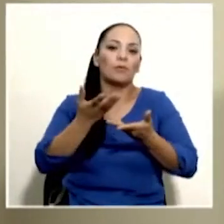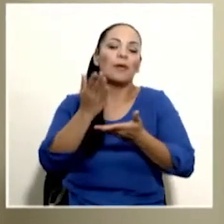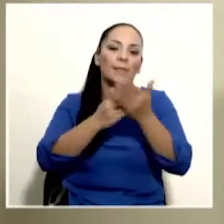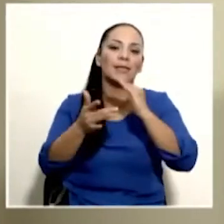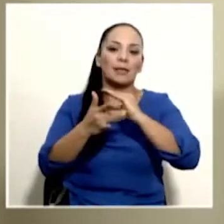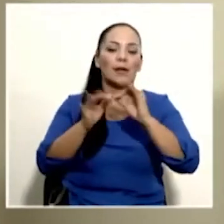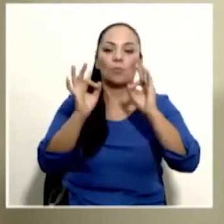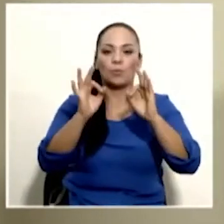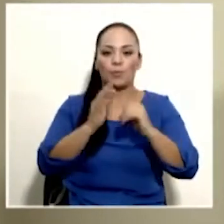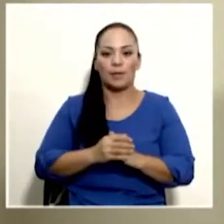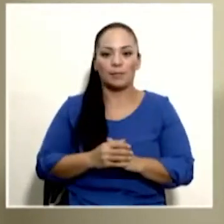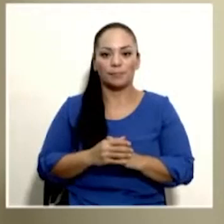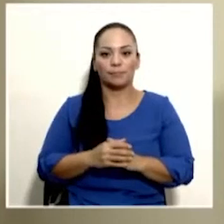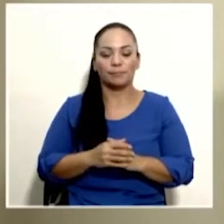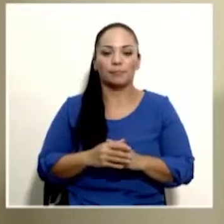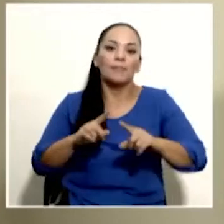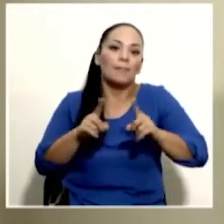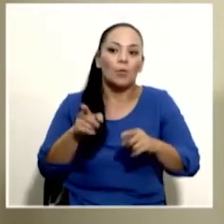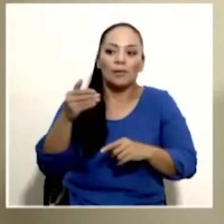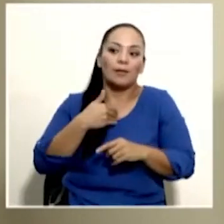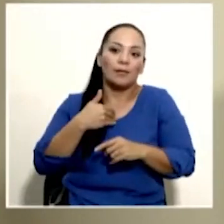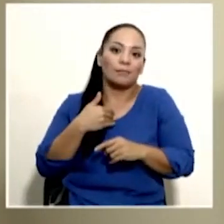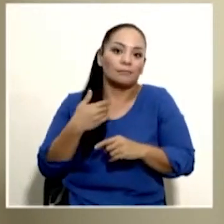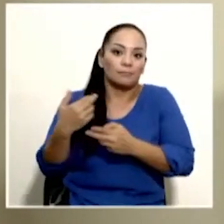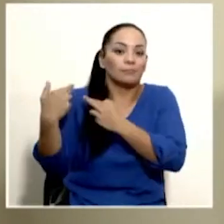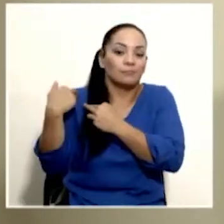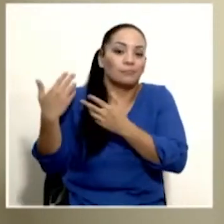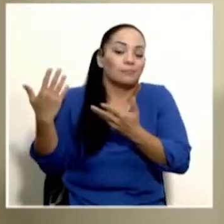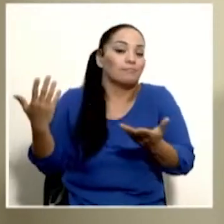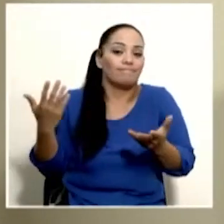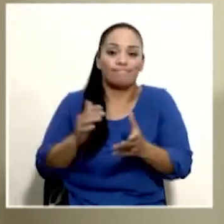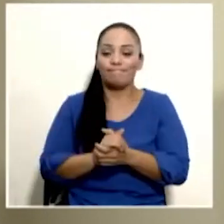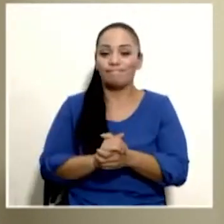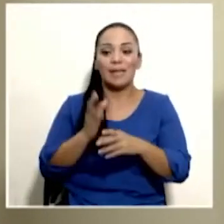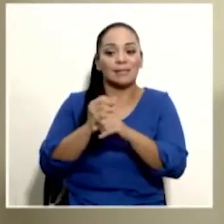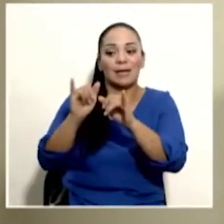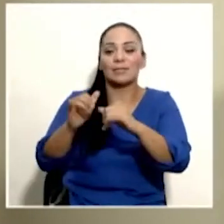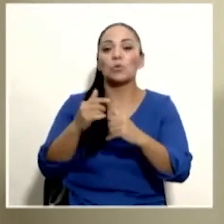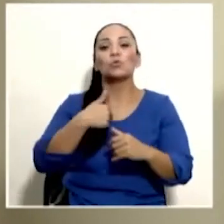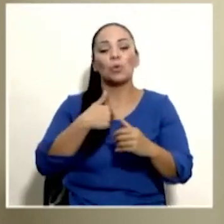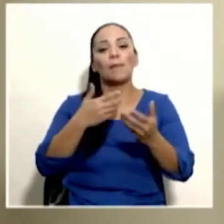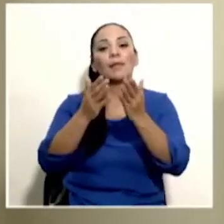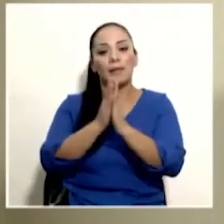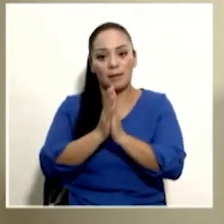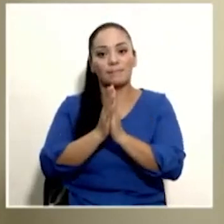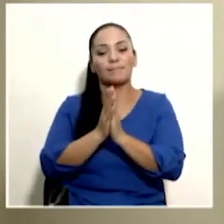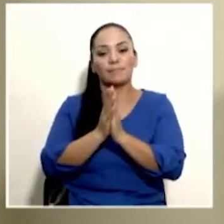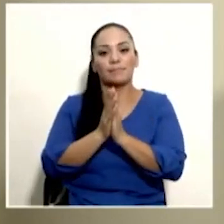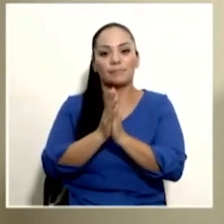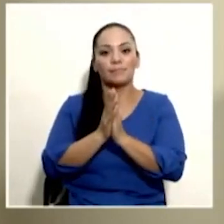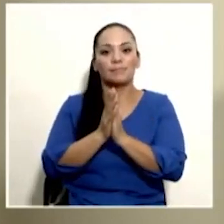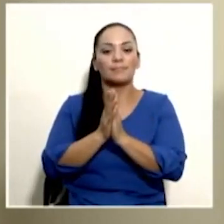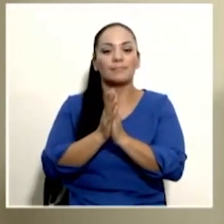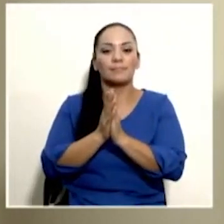muy bien pero de él tiene la obligación de hacer eso y yo le pedí además de que ya lo estaba haciendo